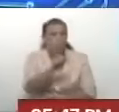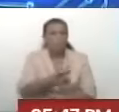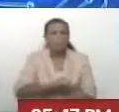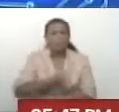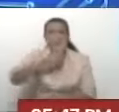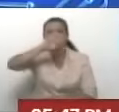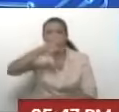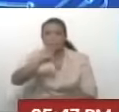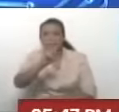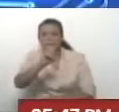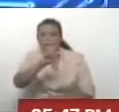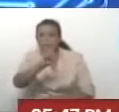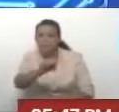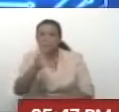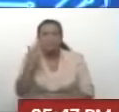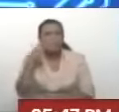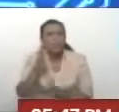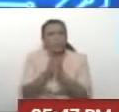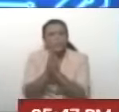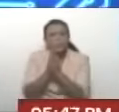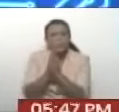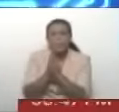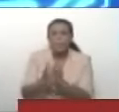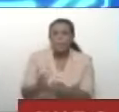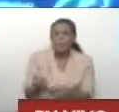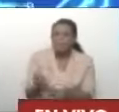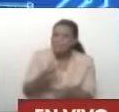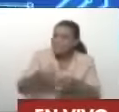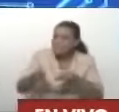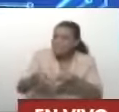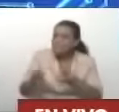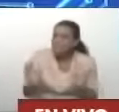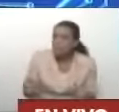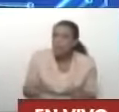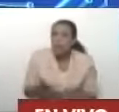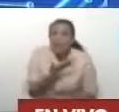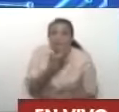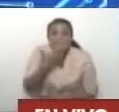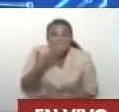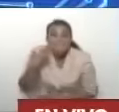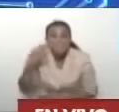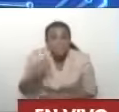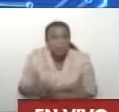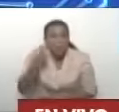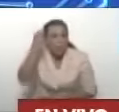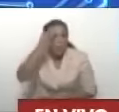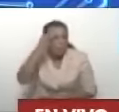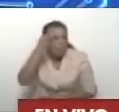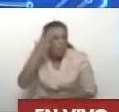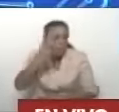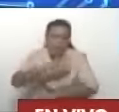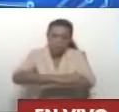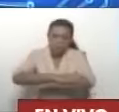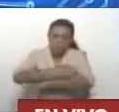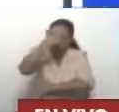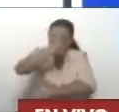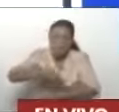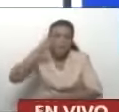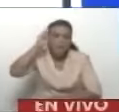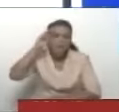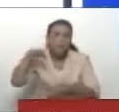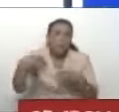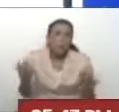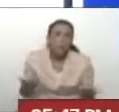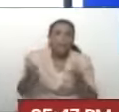Carlos, insisto mucho que uno, la mejor forma de actuar que puede tener es enseñarle